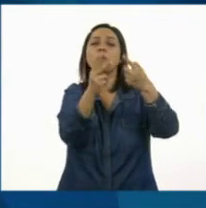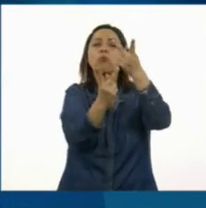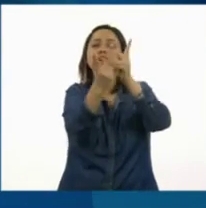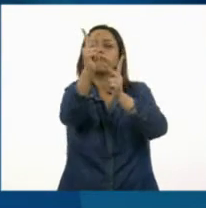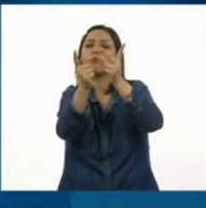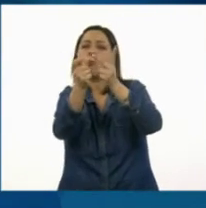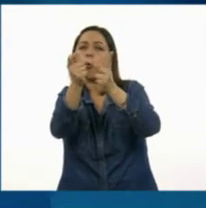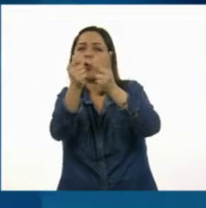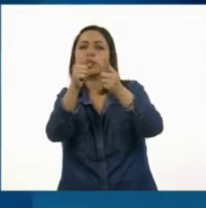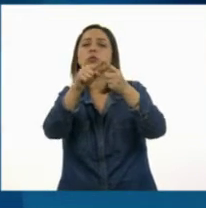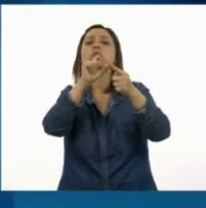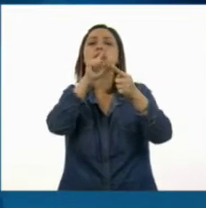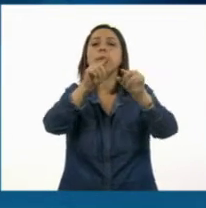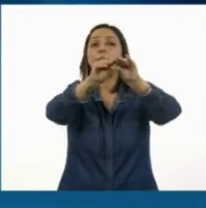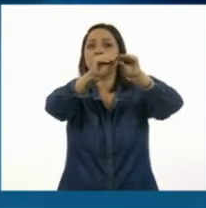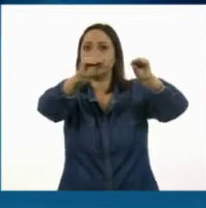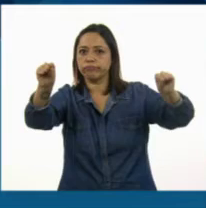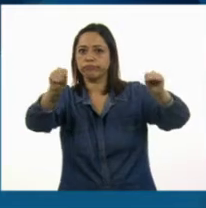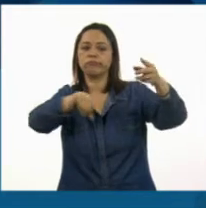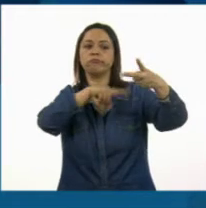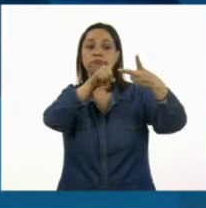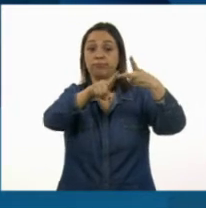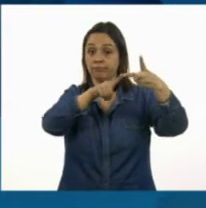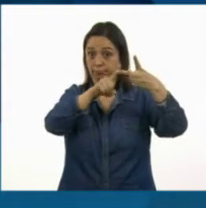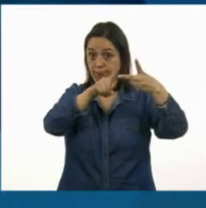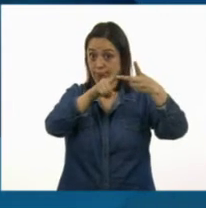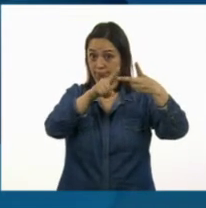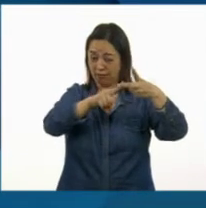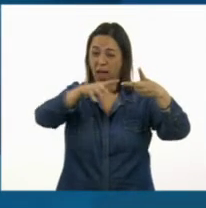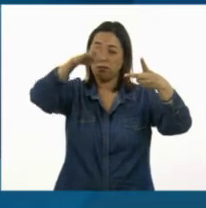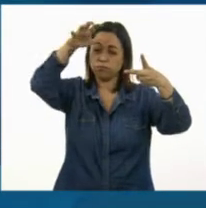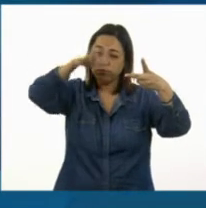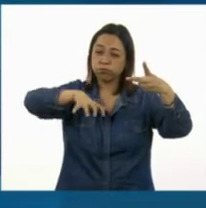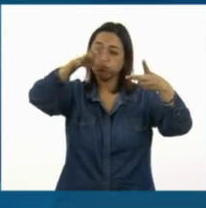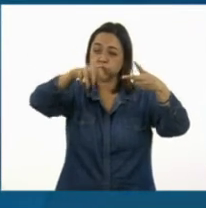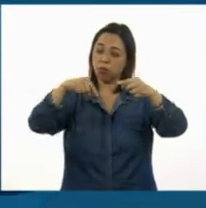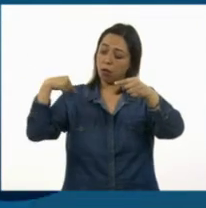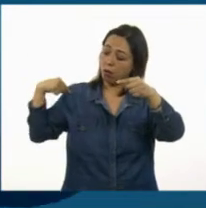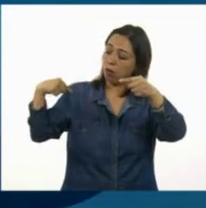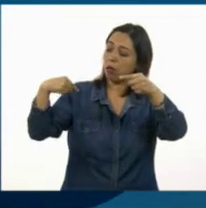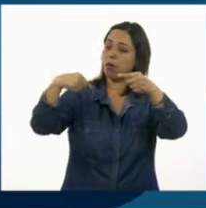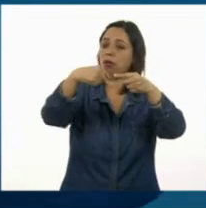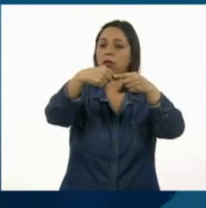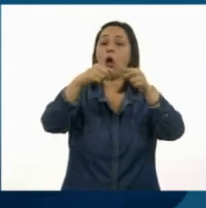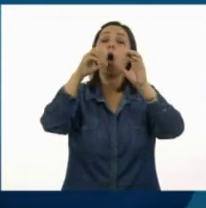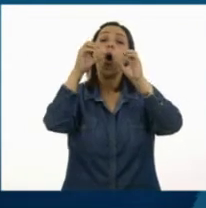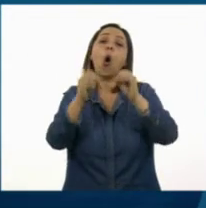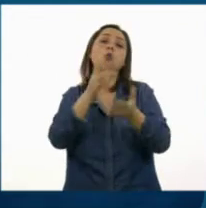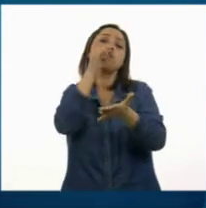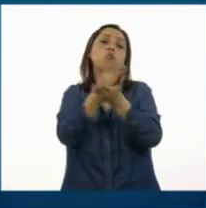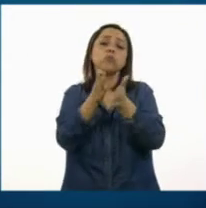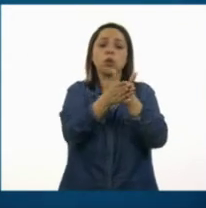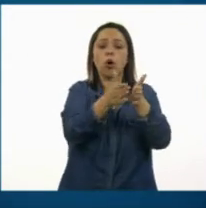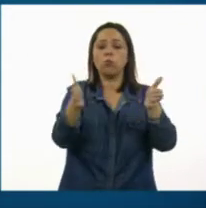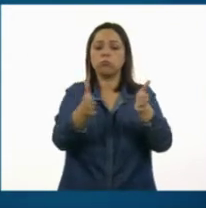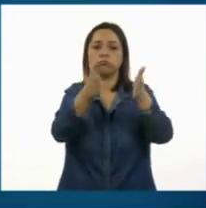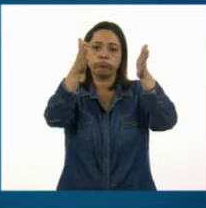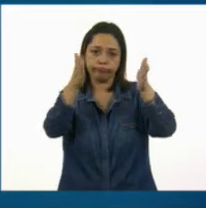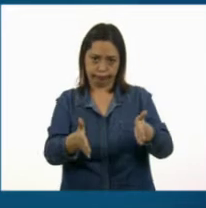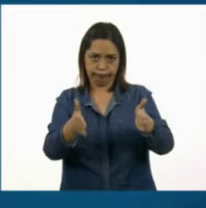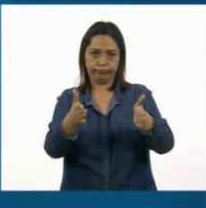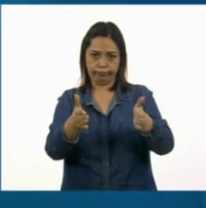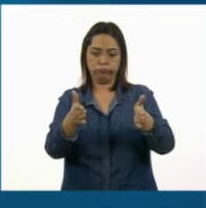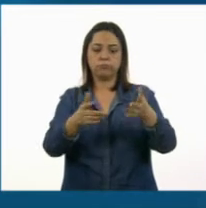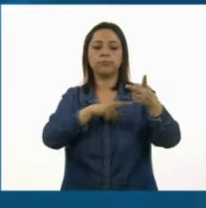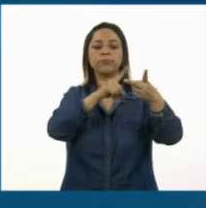el desértico. El templado puede ser lluvioso todo el año o en invierno el frío con lluvias todo el año.